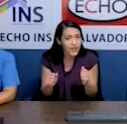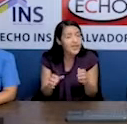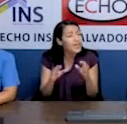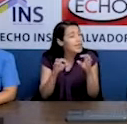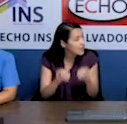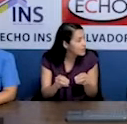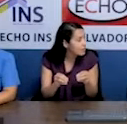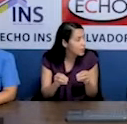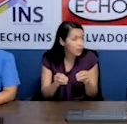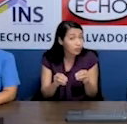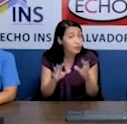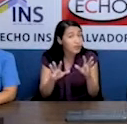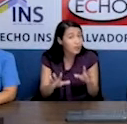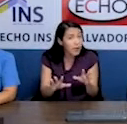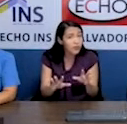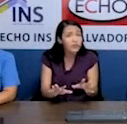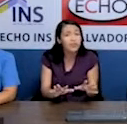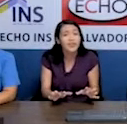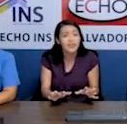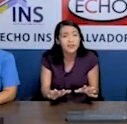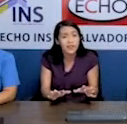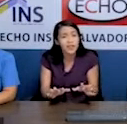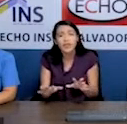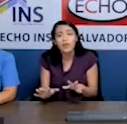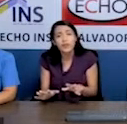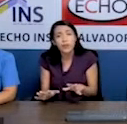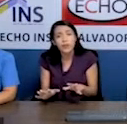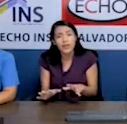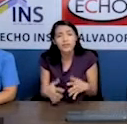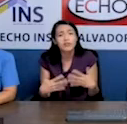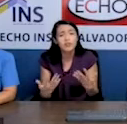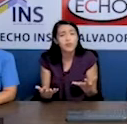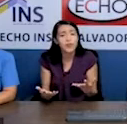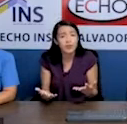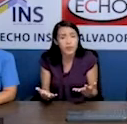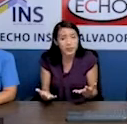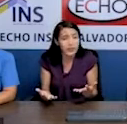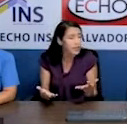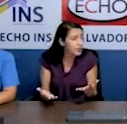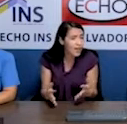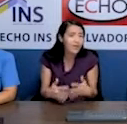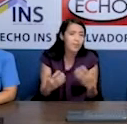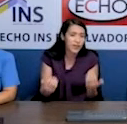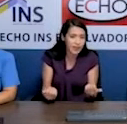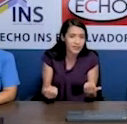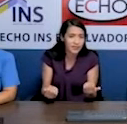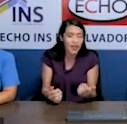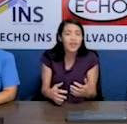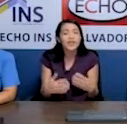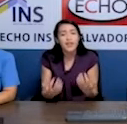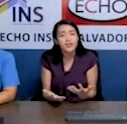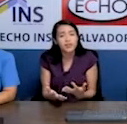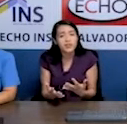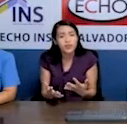para la vida en ese momento. Sin embargo, no quiere decir que una urgencia no se pueda convertir en una